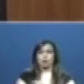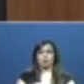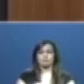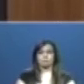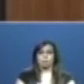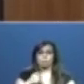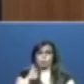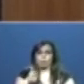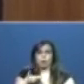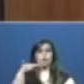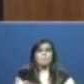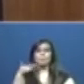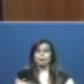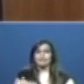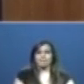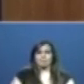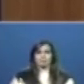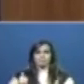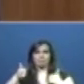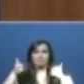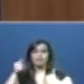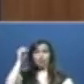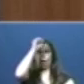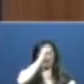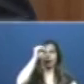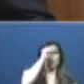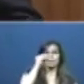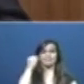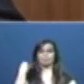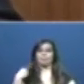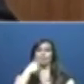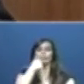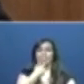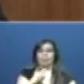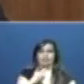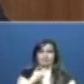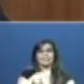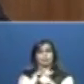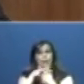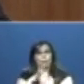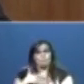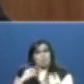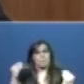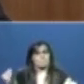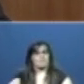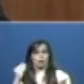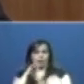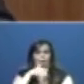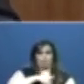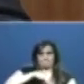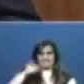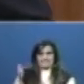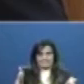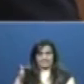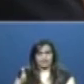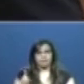importantes los indicios y las opiniones de que esa situación puede estar mejorando estos meses